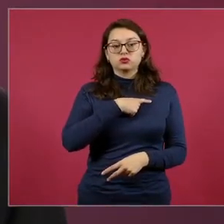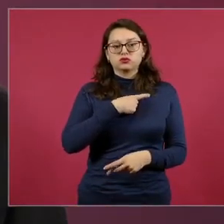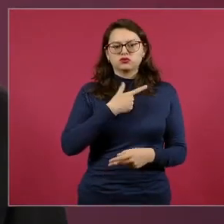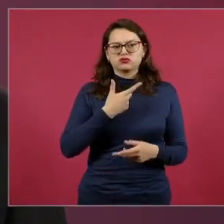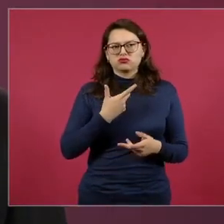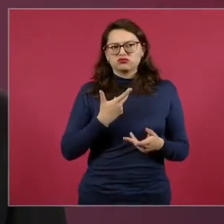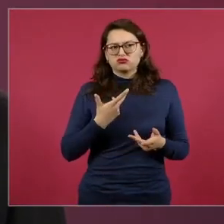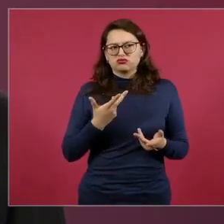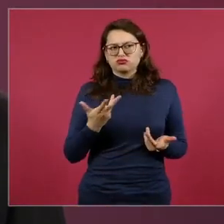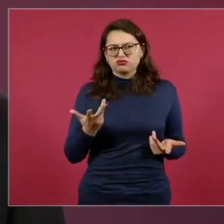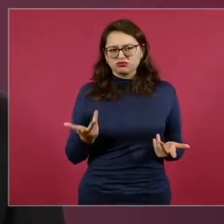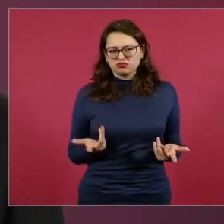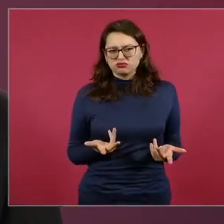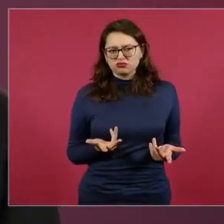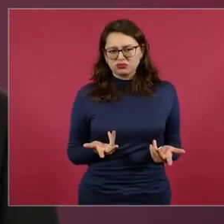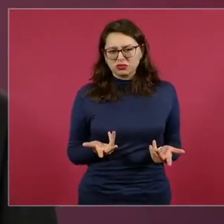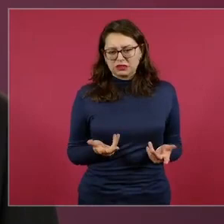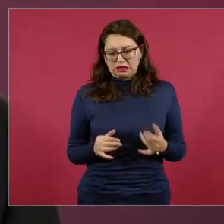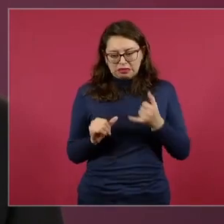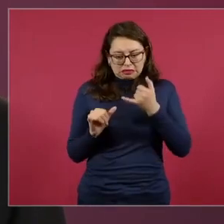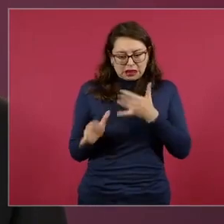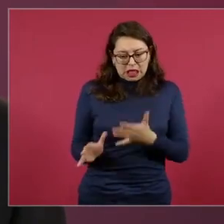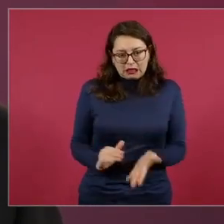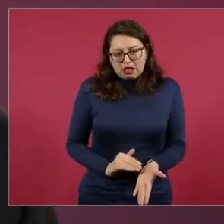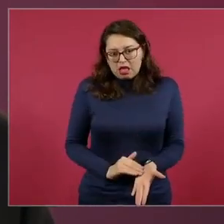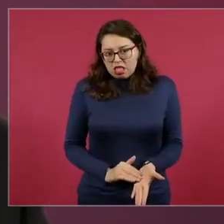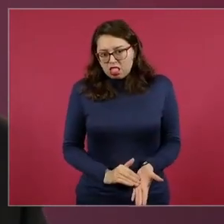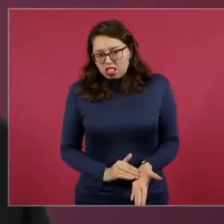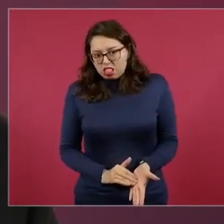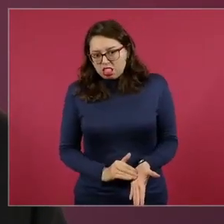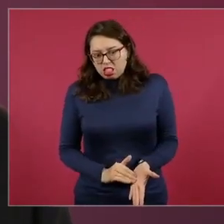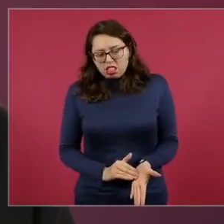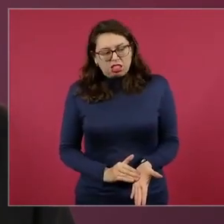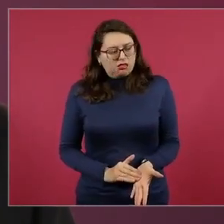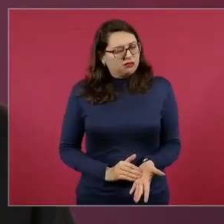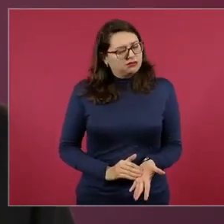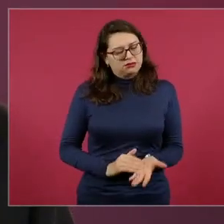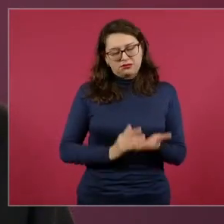de manera tramposa,